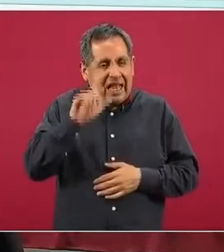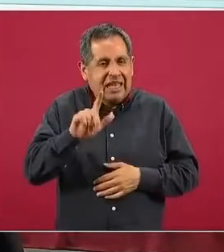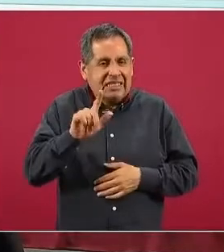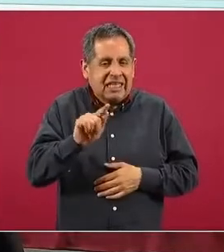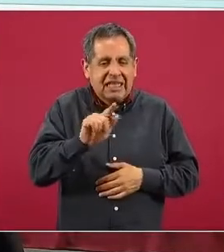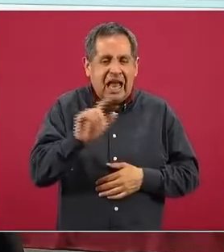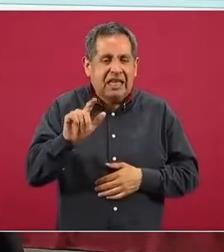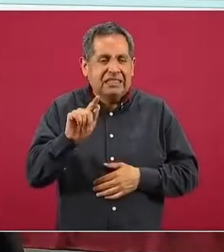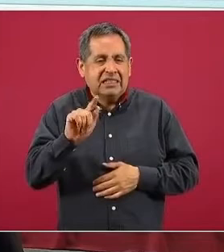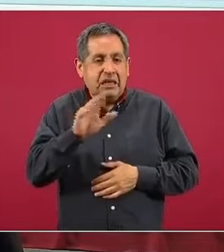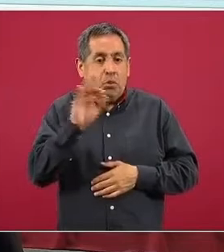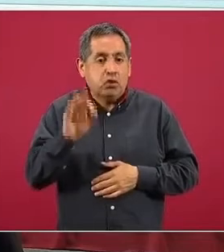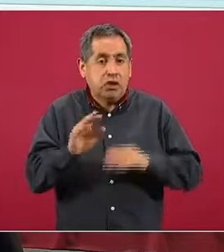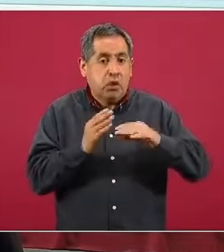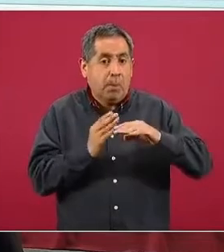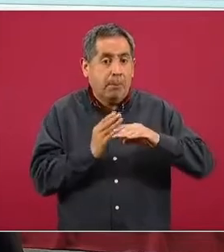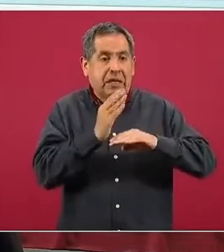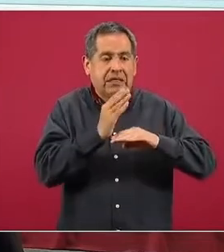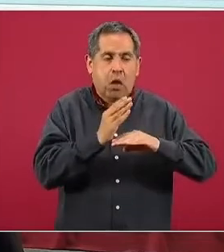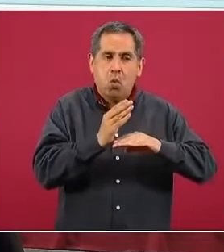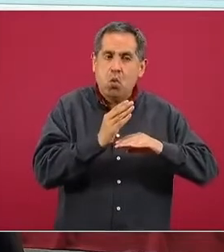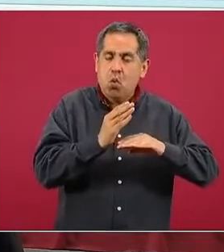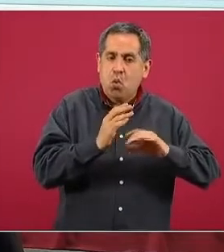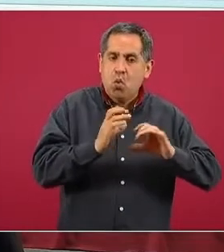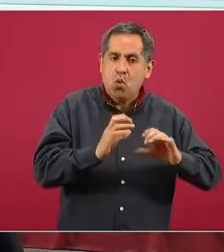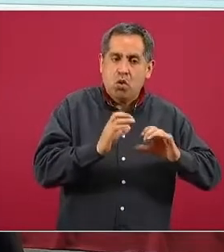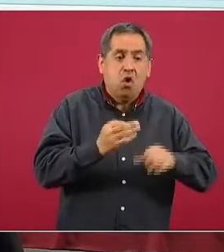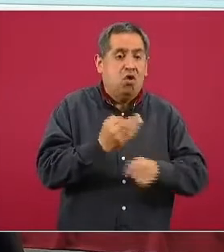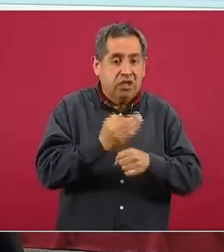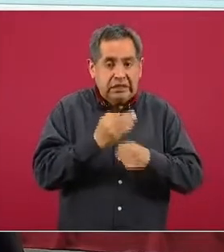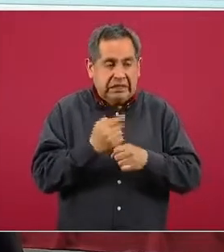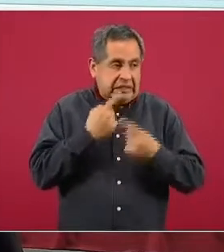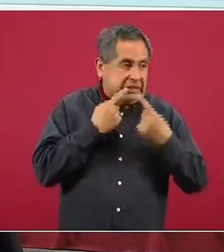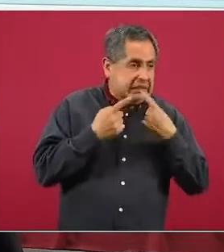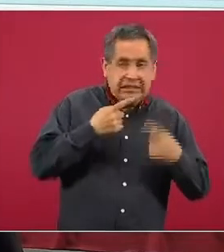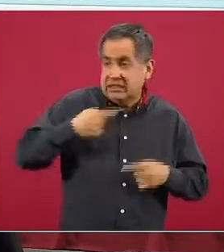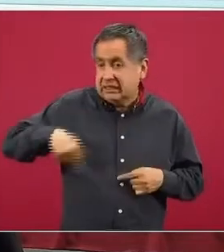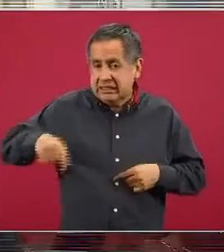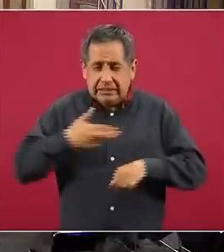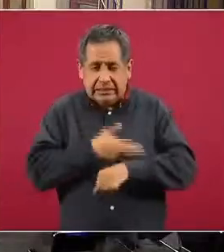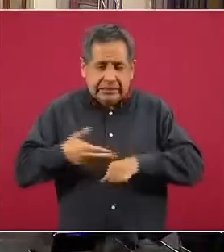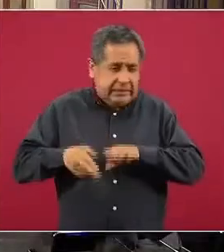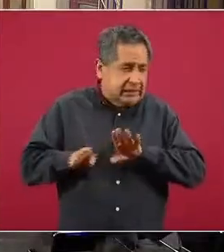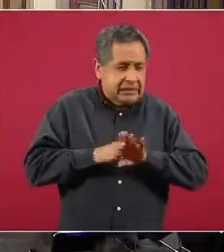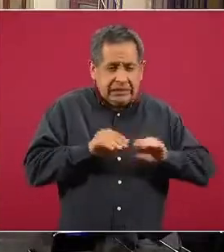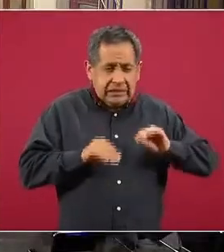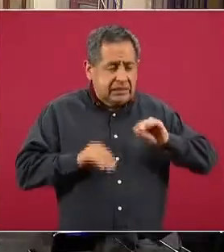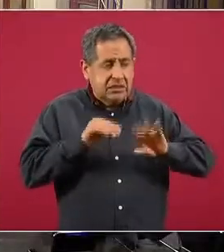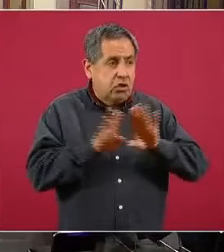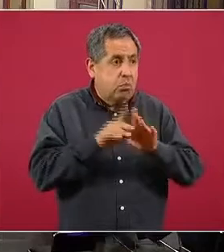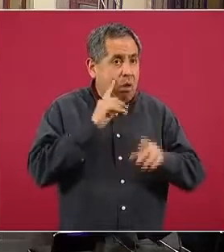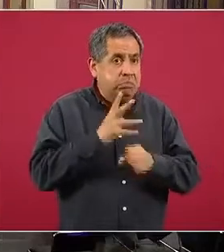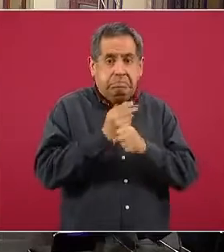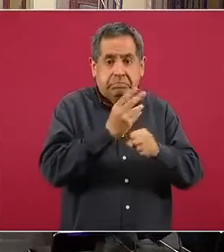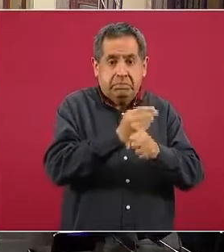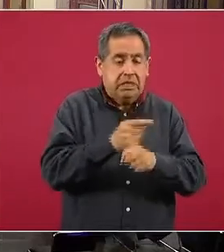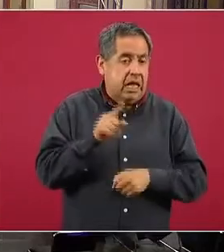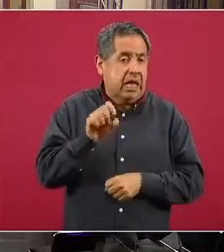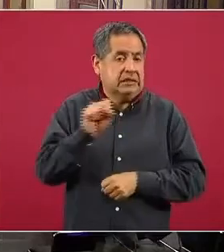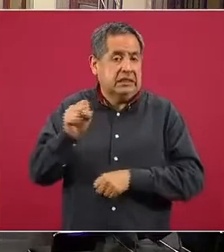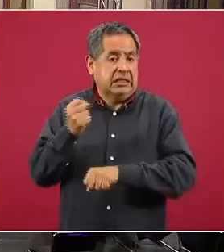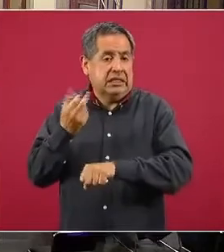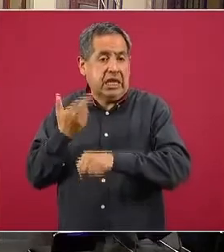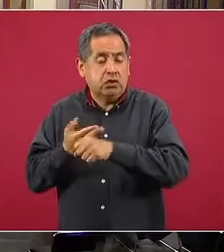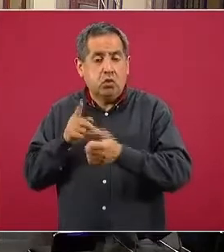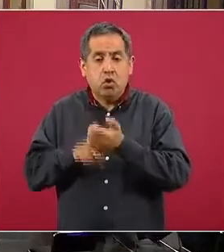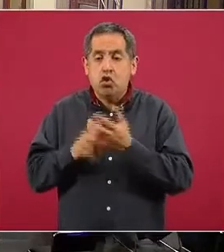70%. En este momento ya se encuentran operando diferentes mecanismos desde la Secretaría de Salud a través